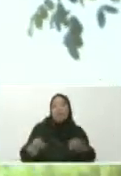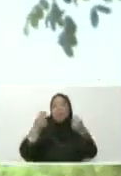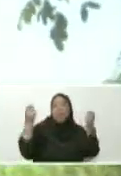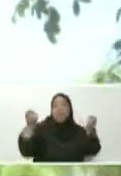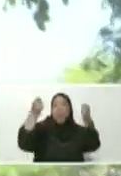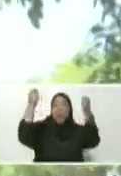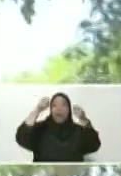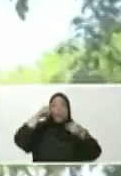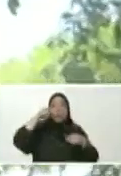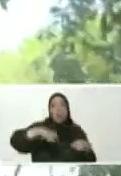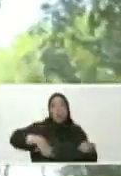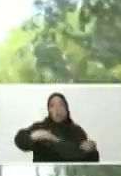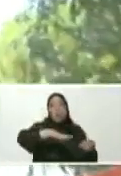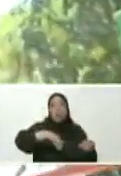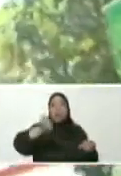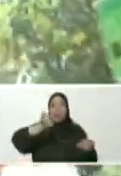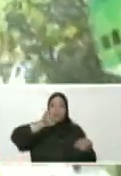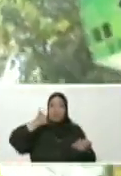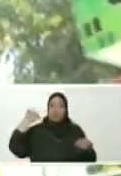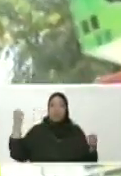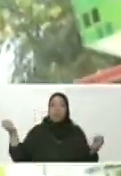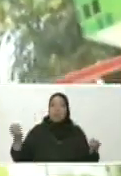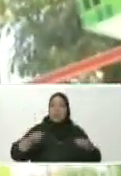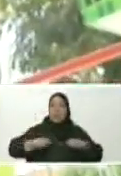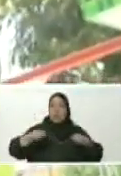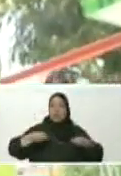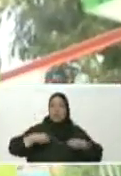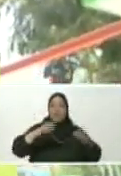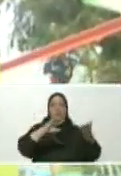Valencia. ¡Que viva Miguel Peña!